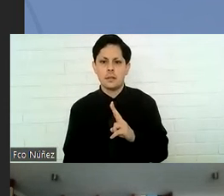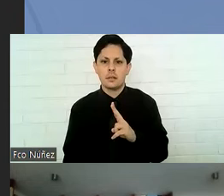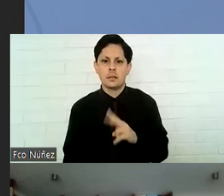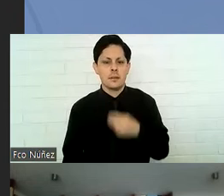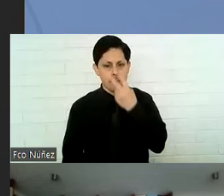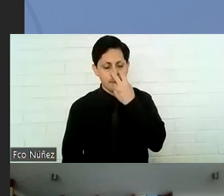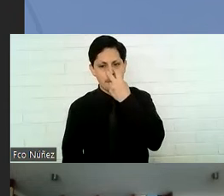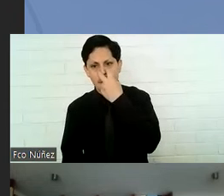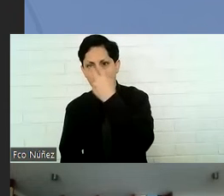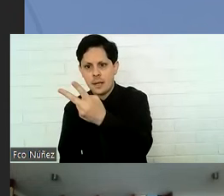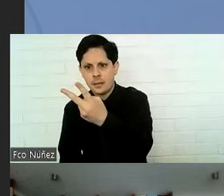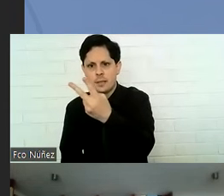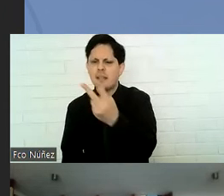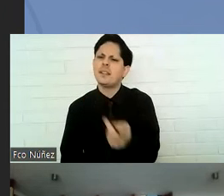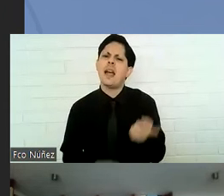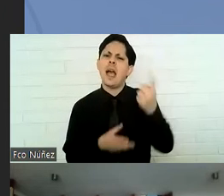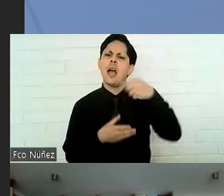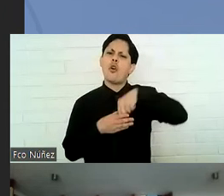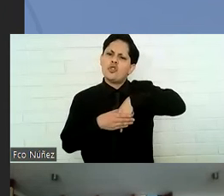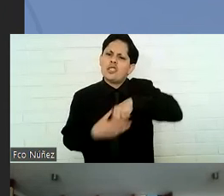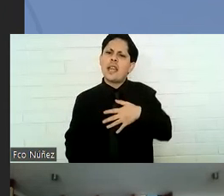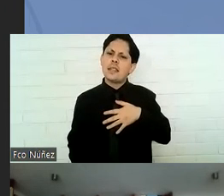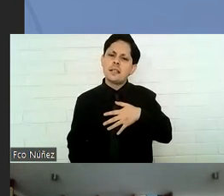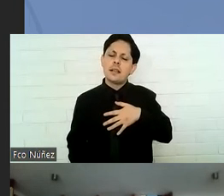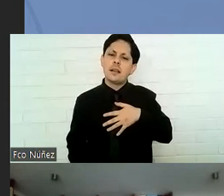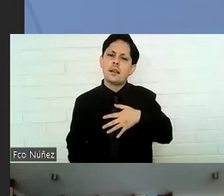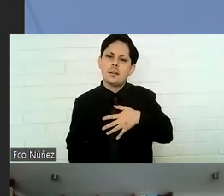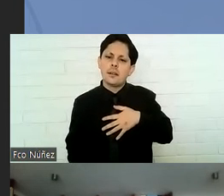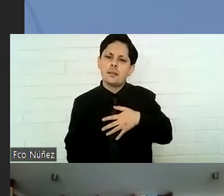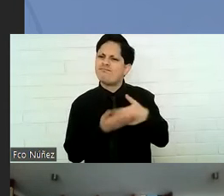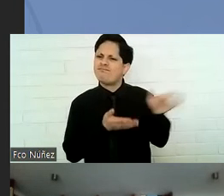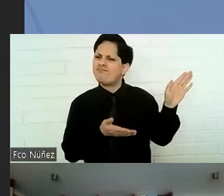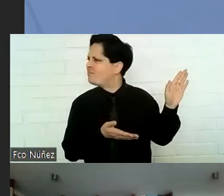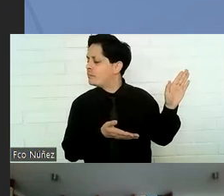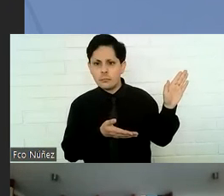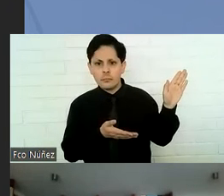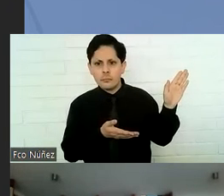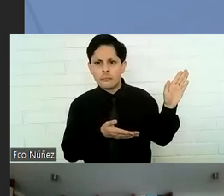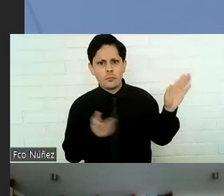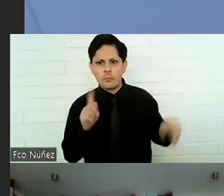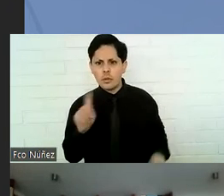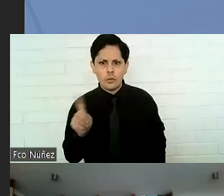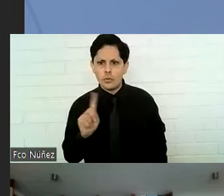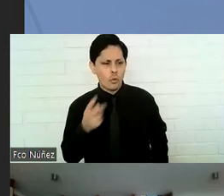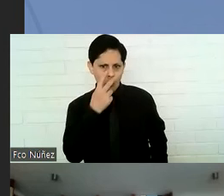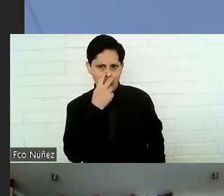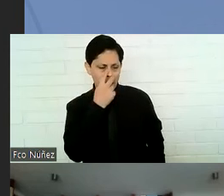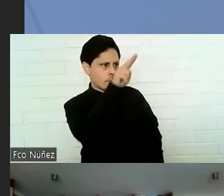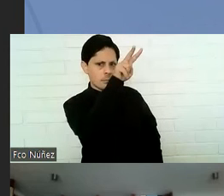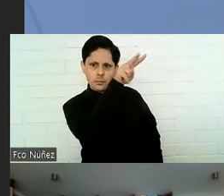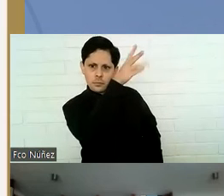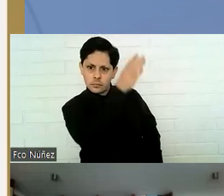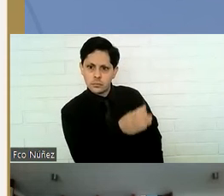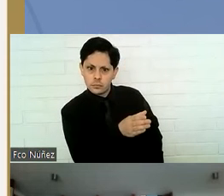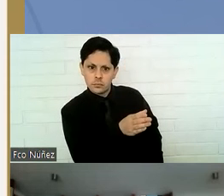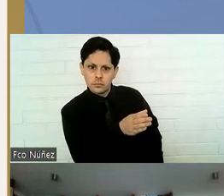tan concéntricas y no una mirada a la condición humana compleja